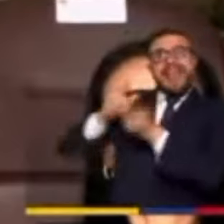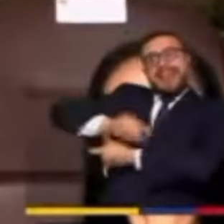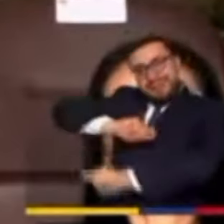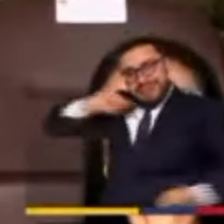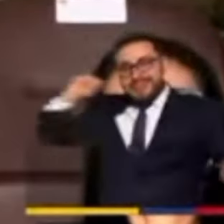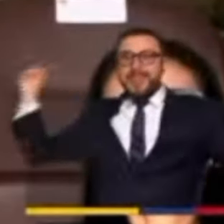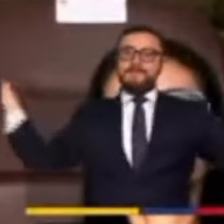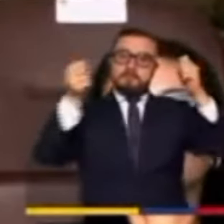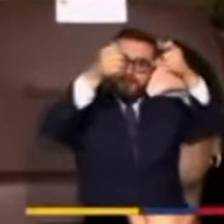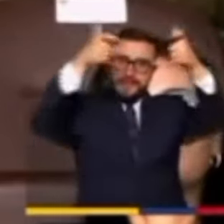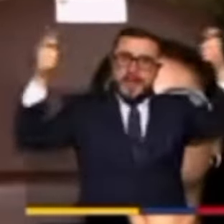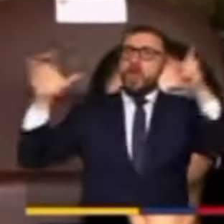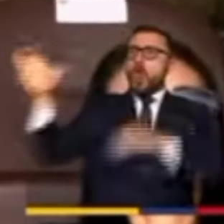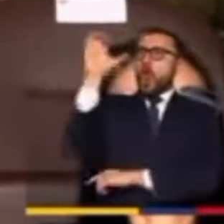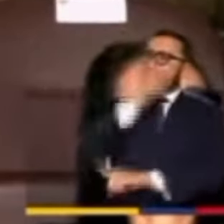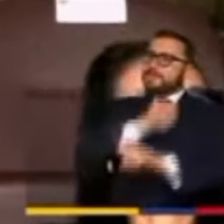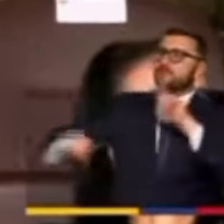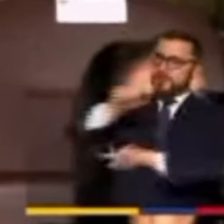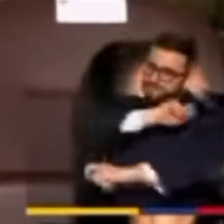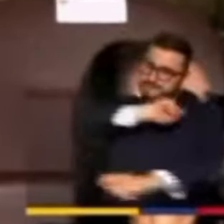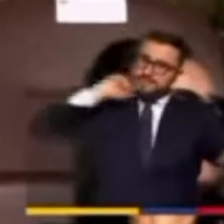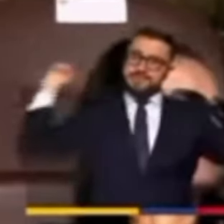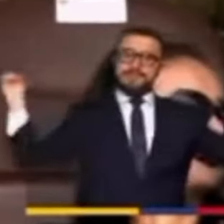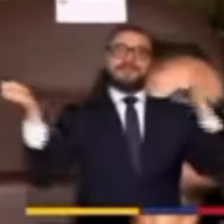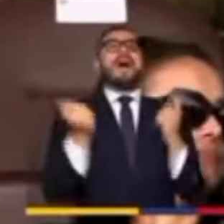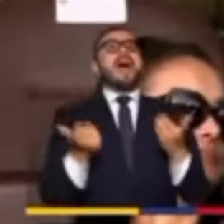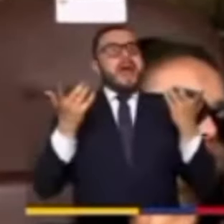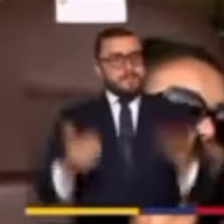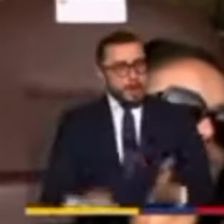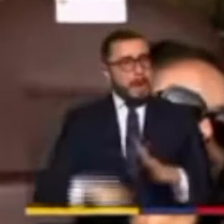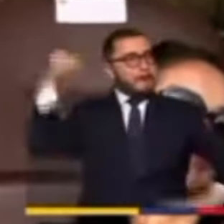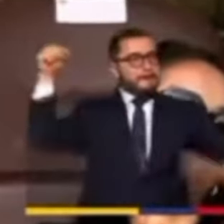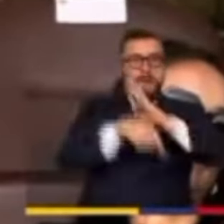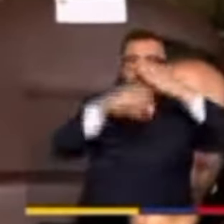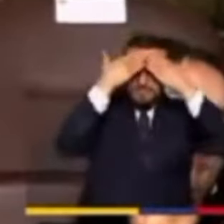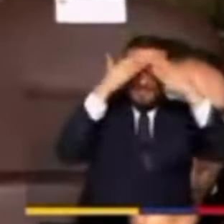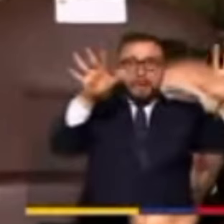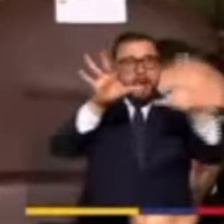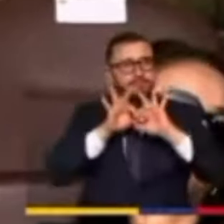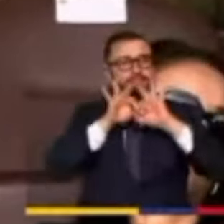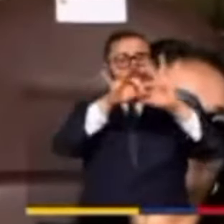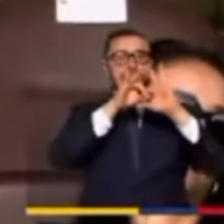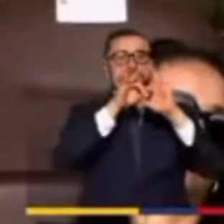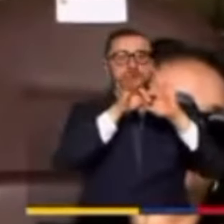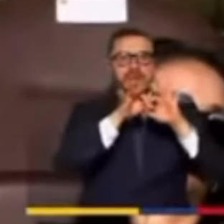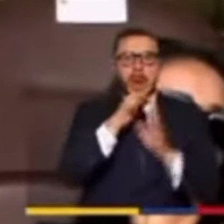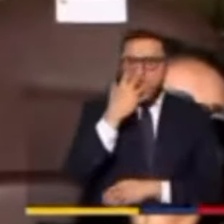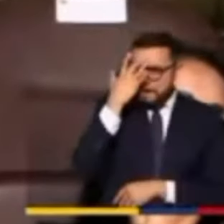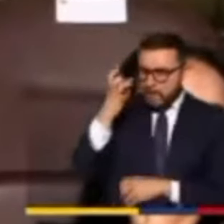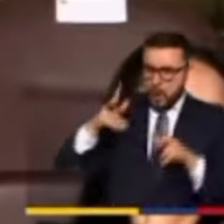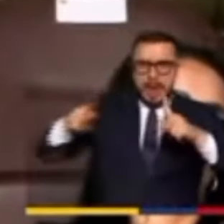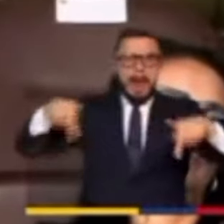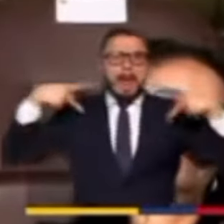de la transformación del Estado y la sociedad colombiana, y por tanto profundamente democrático. ¿Por qué están